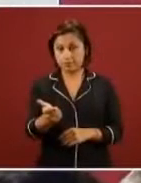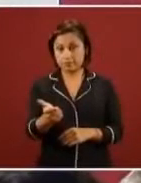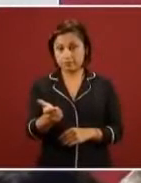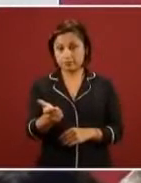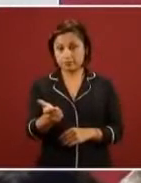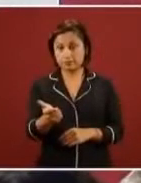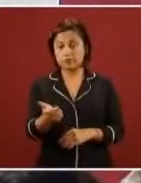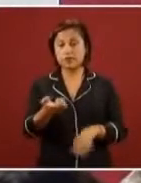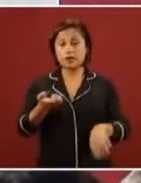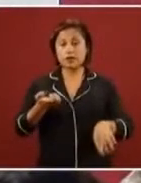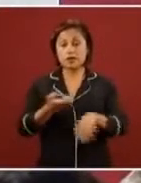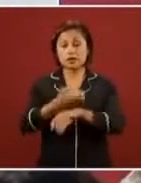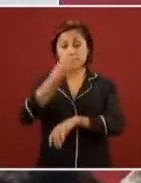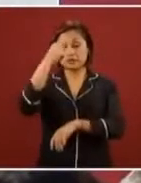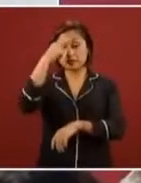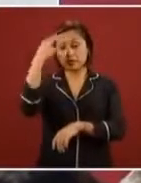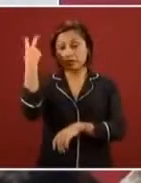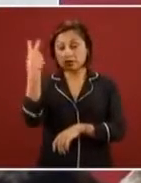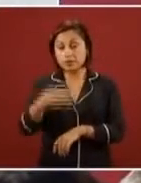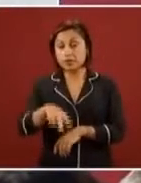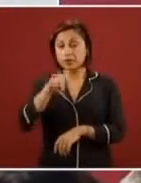en el Estado de México, Jalisco,